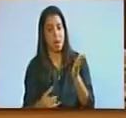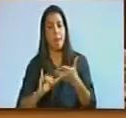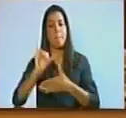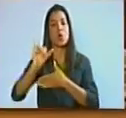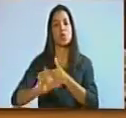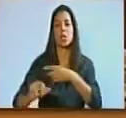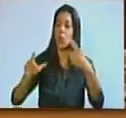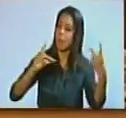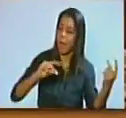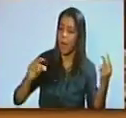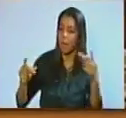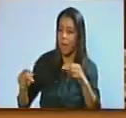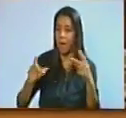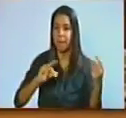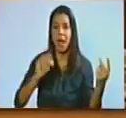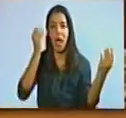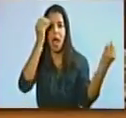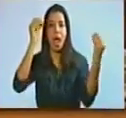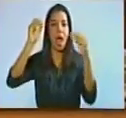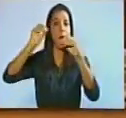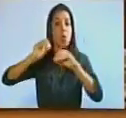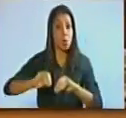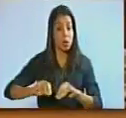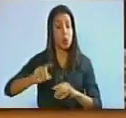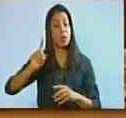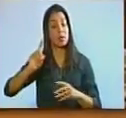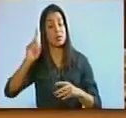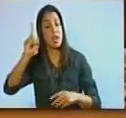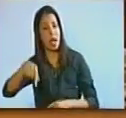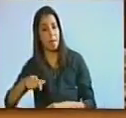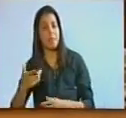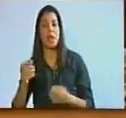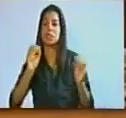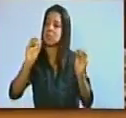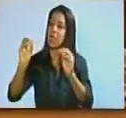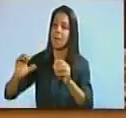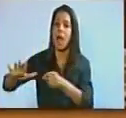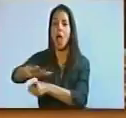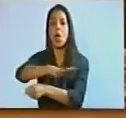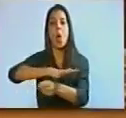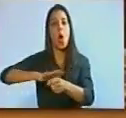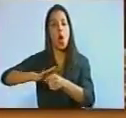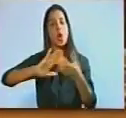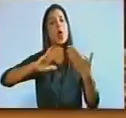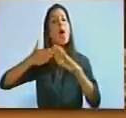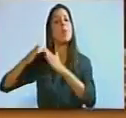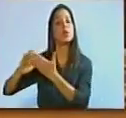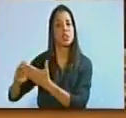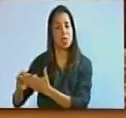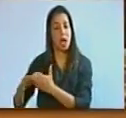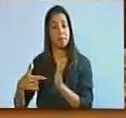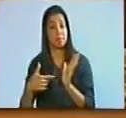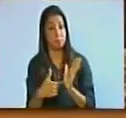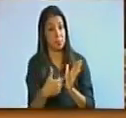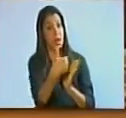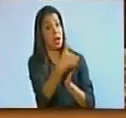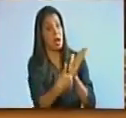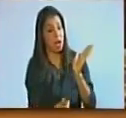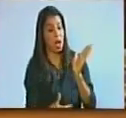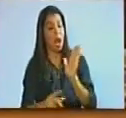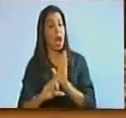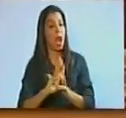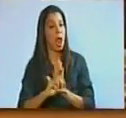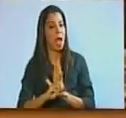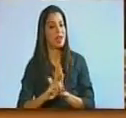de entendimiento y de acuerdo, así como también a las comunas de Venezuela. Es un proceso donde todos